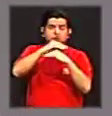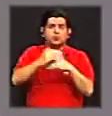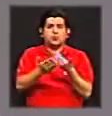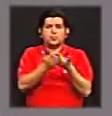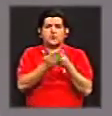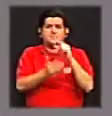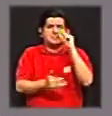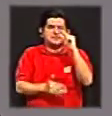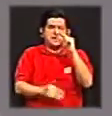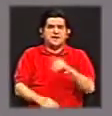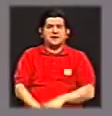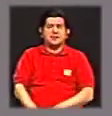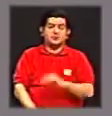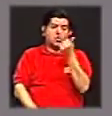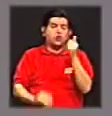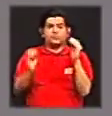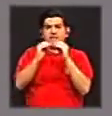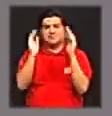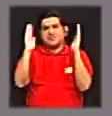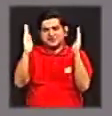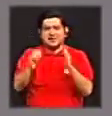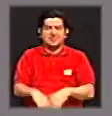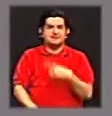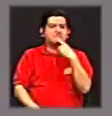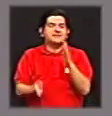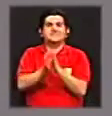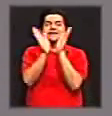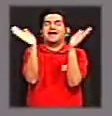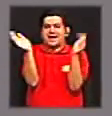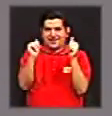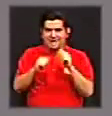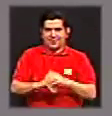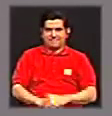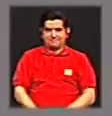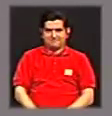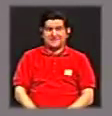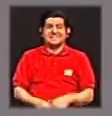pequeñas y otras más grandes. Lo que uno podría decir en términos generales,